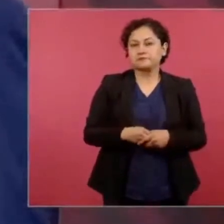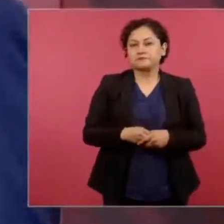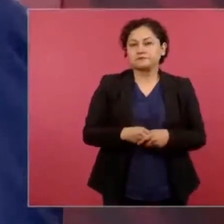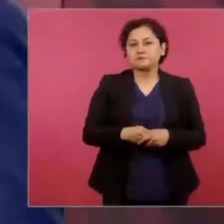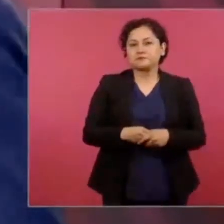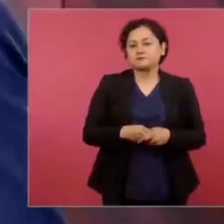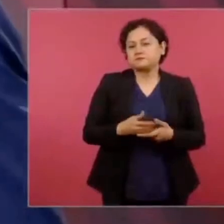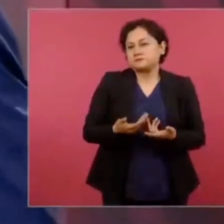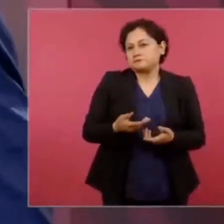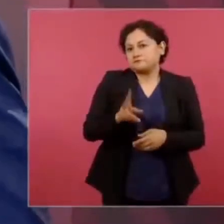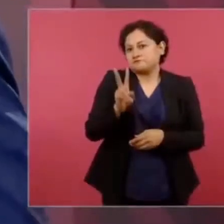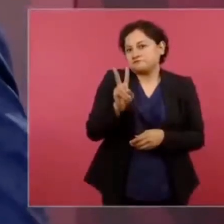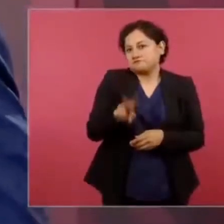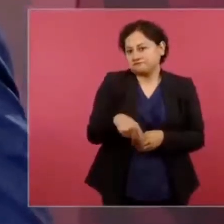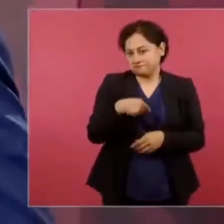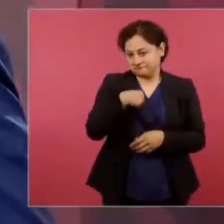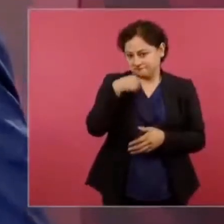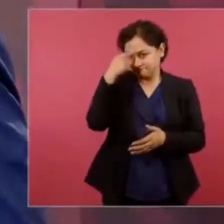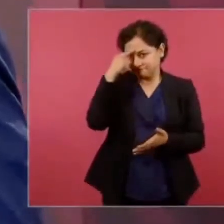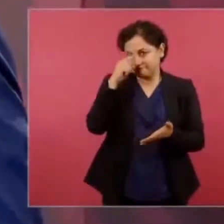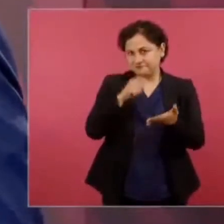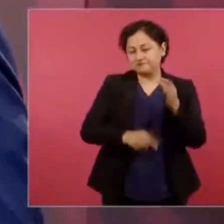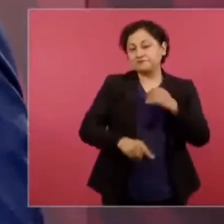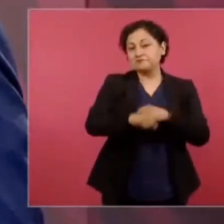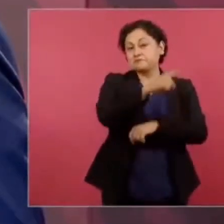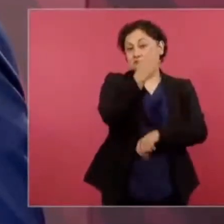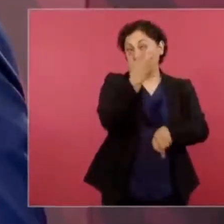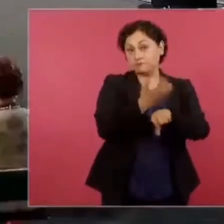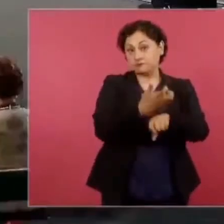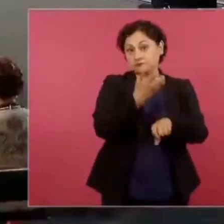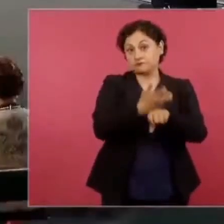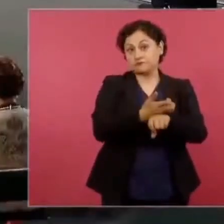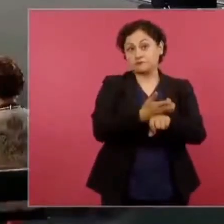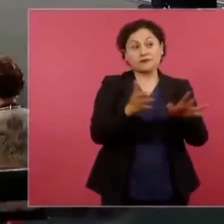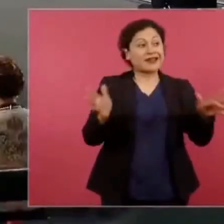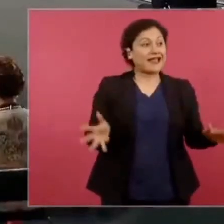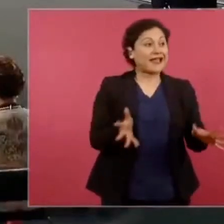un estilo de vida, una forma de vida,